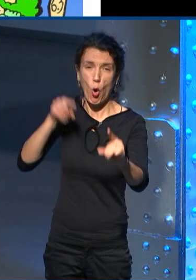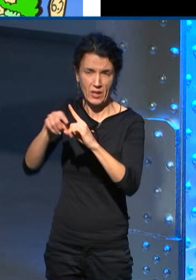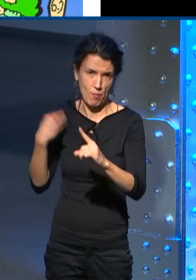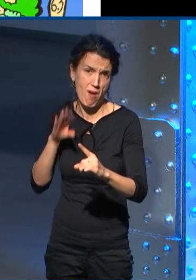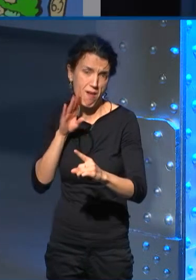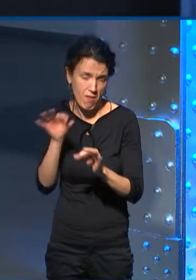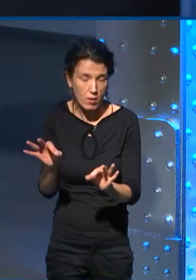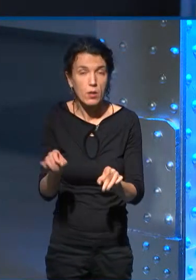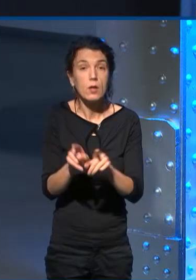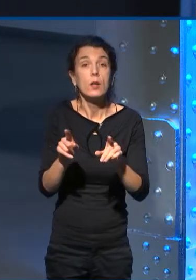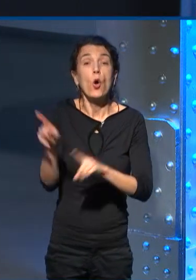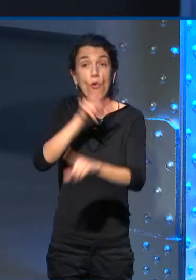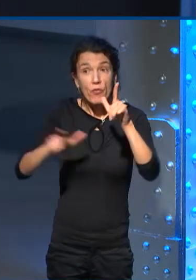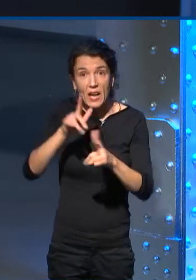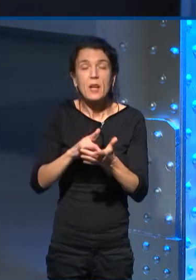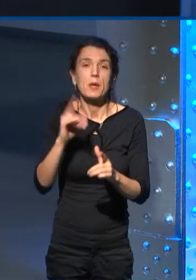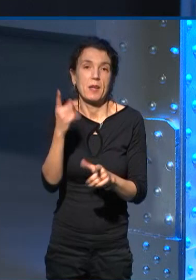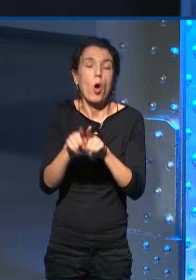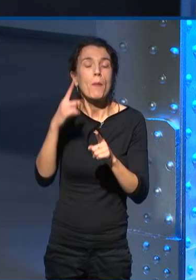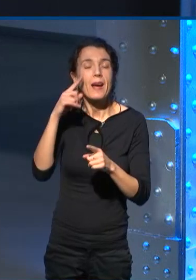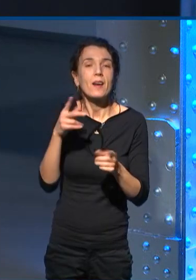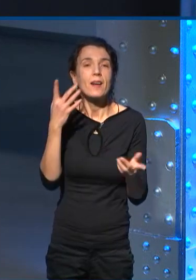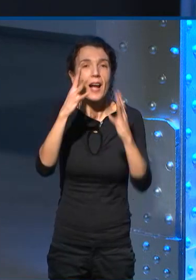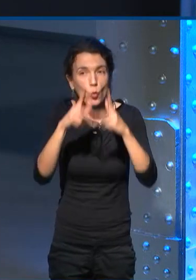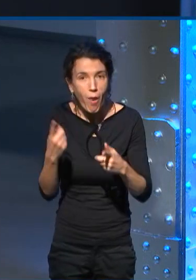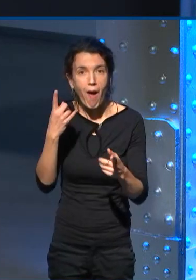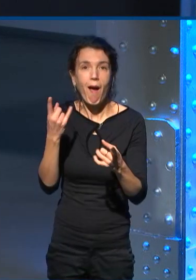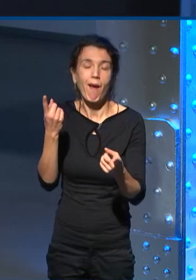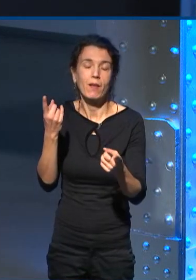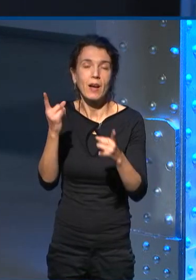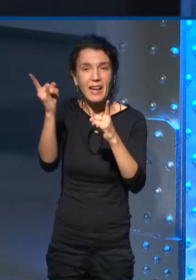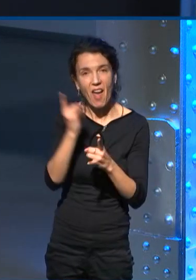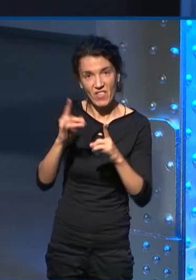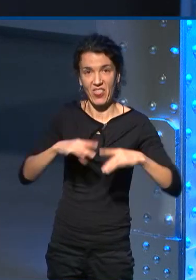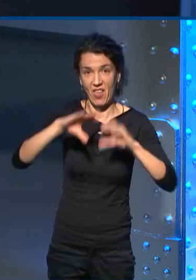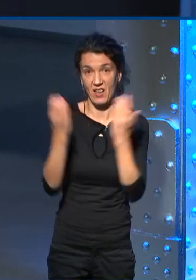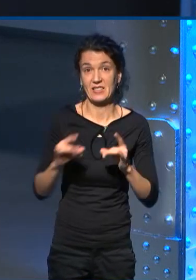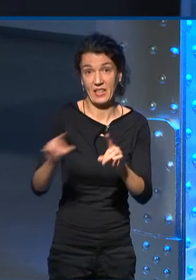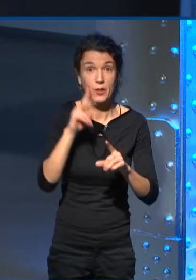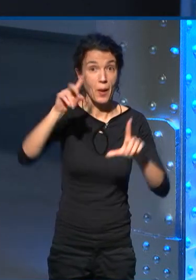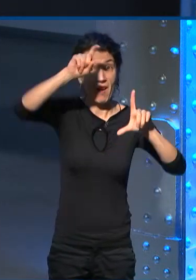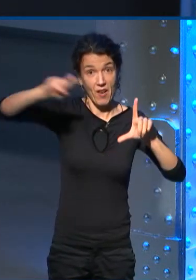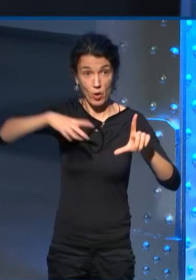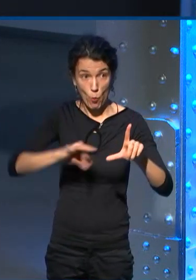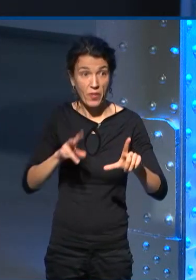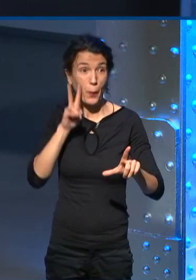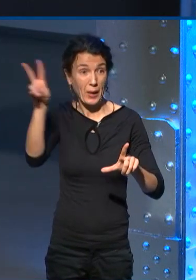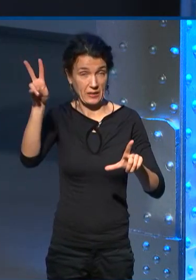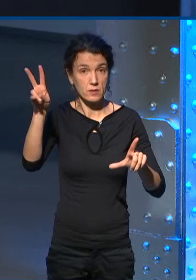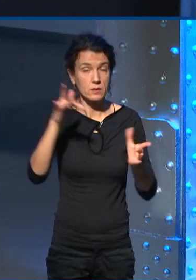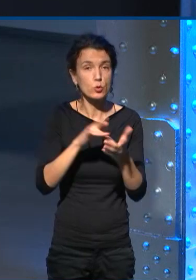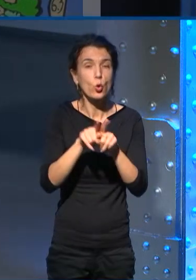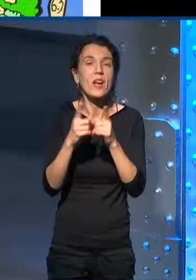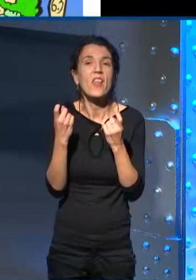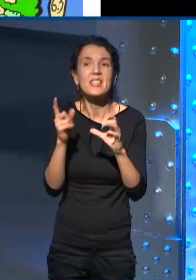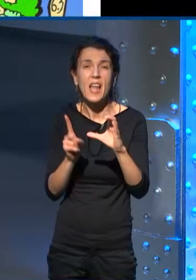En ese viaje, como digo, hace falta vencer primero la gravedad terrestre y luego dar una serie de empujones que muestran este gráfico. Esto que ven aquí es el empujón que